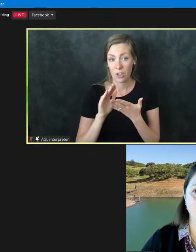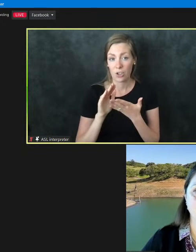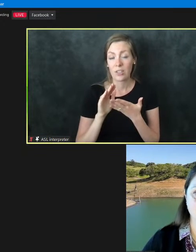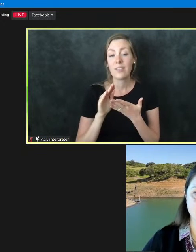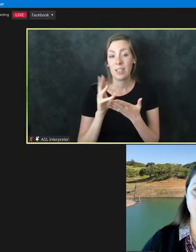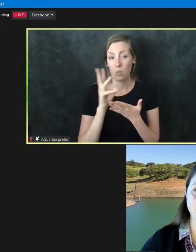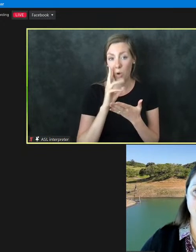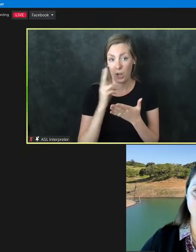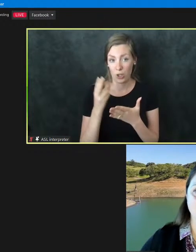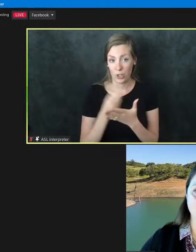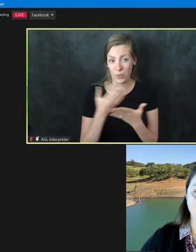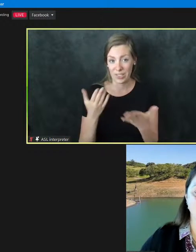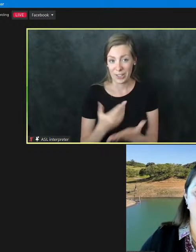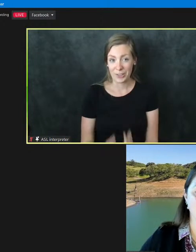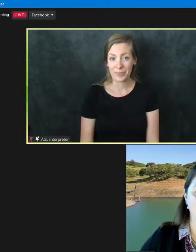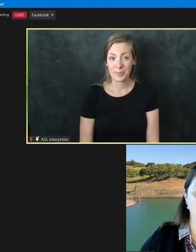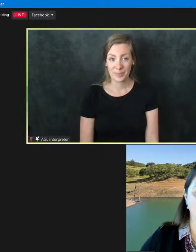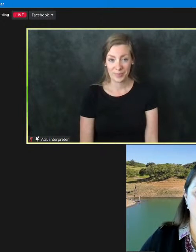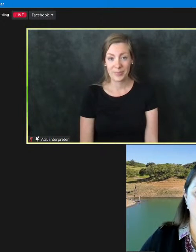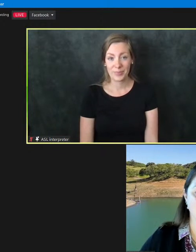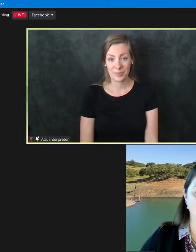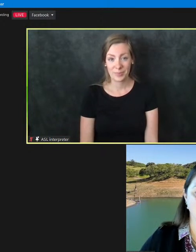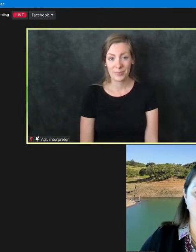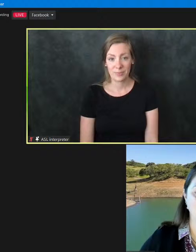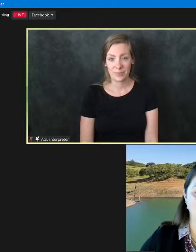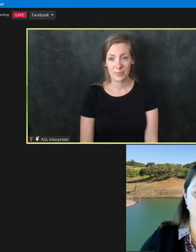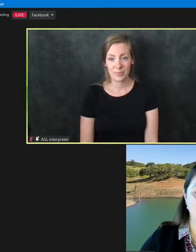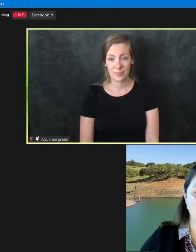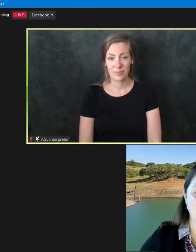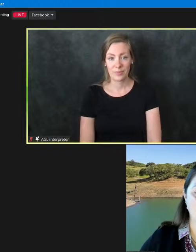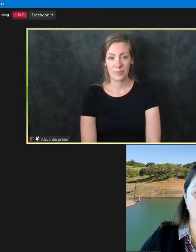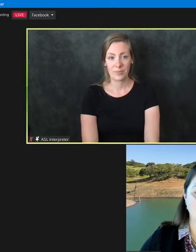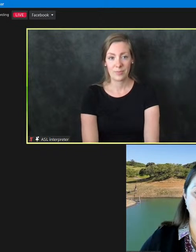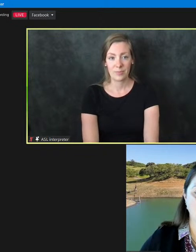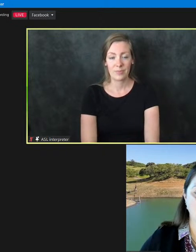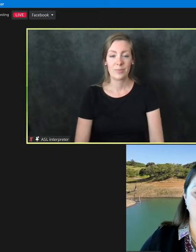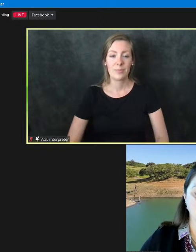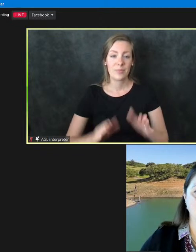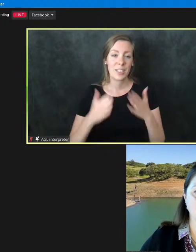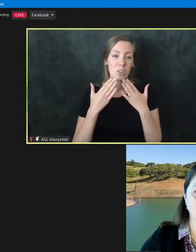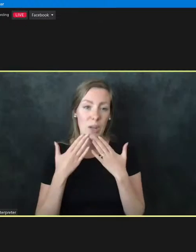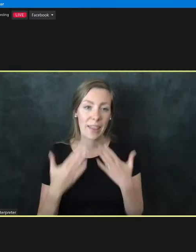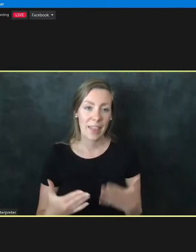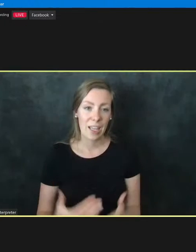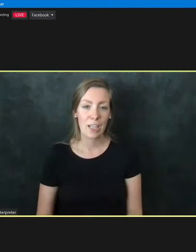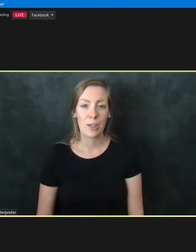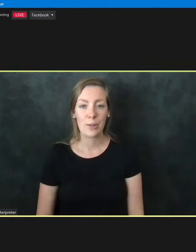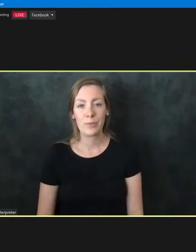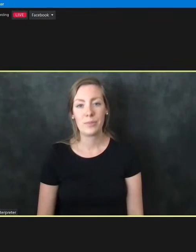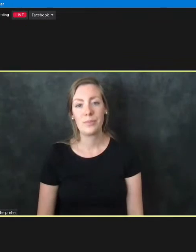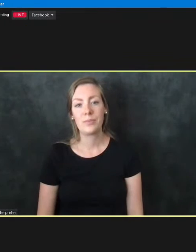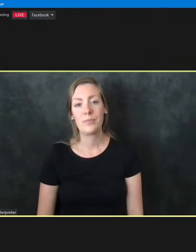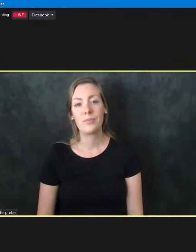Hasta 40% de agua en Santa Rosa. Para personas